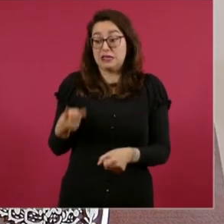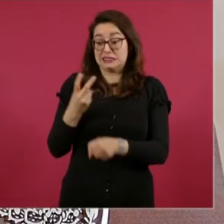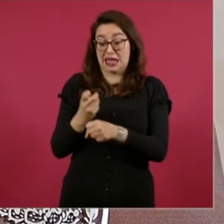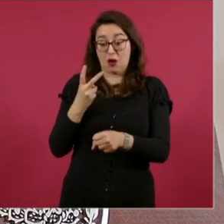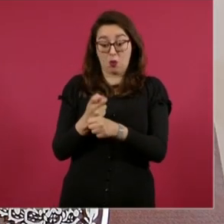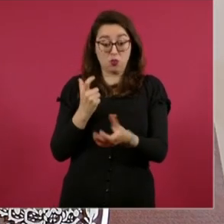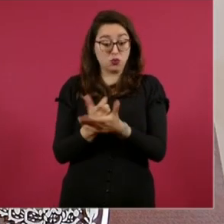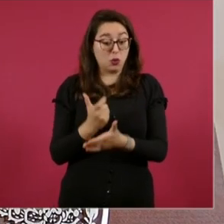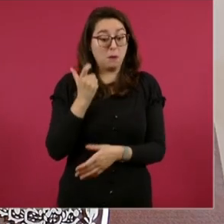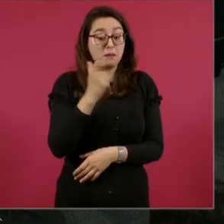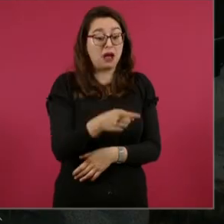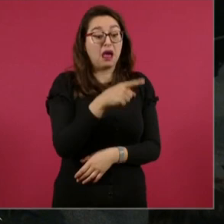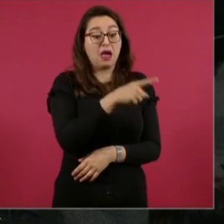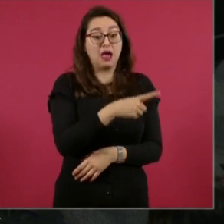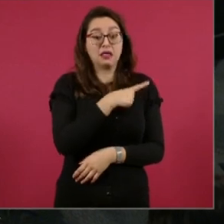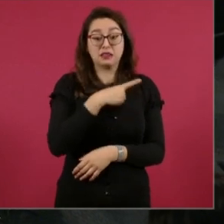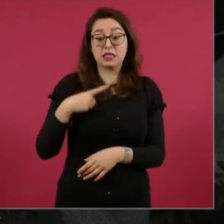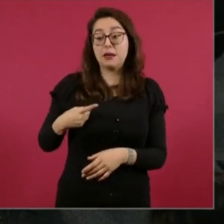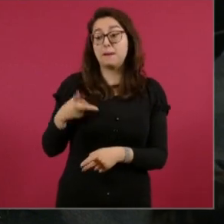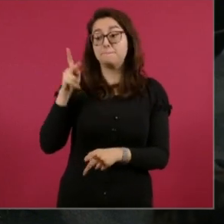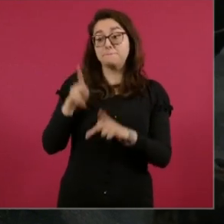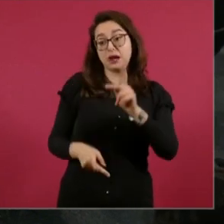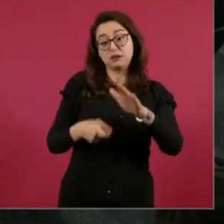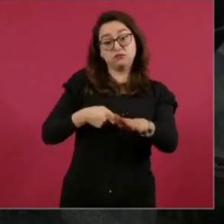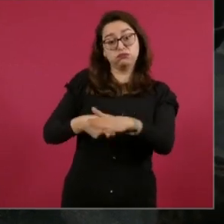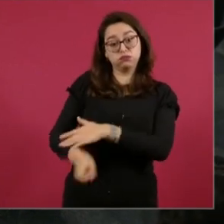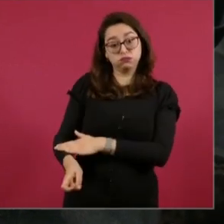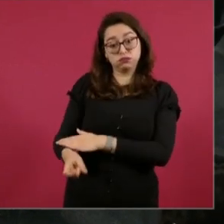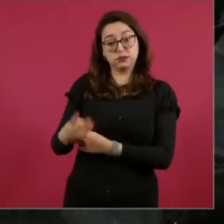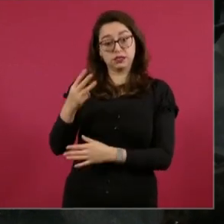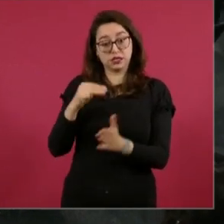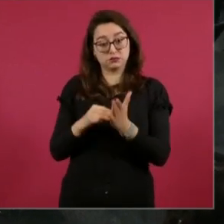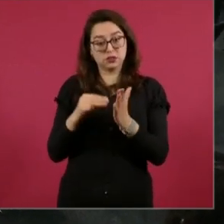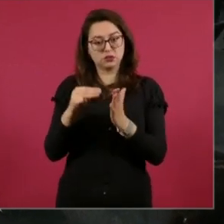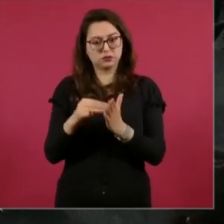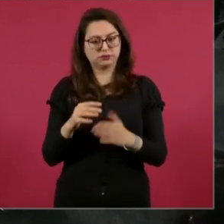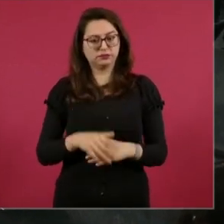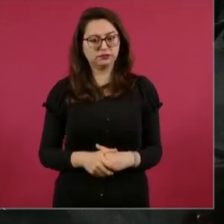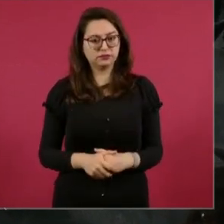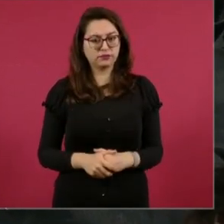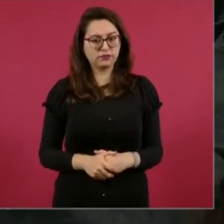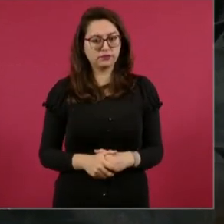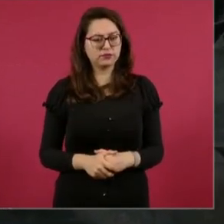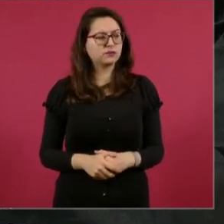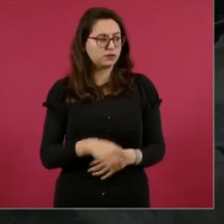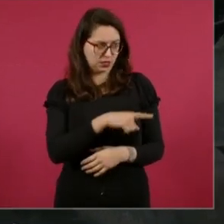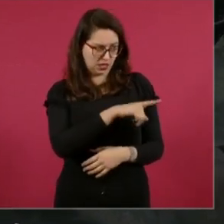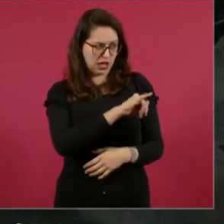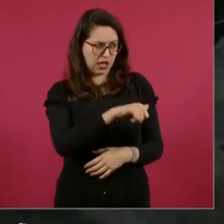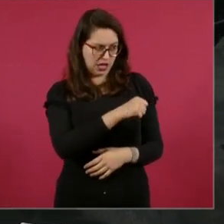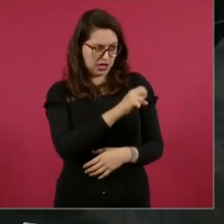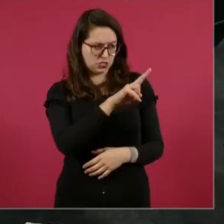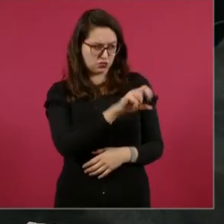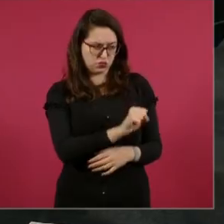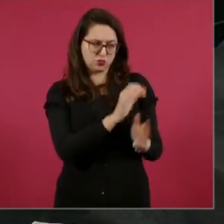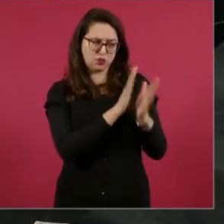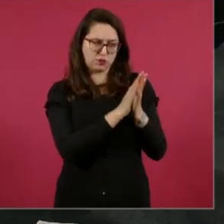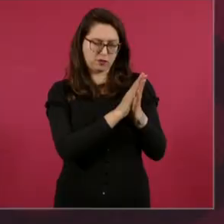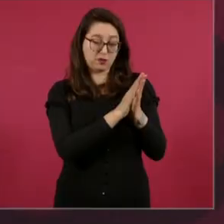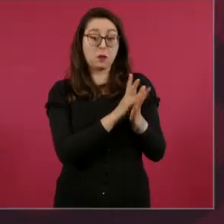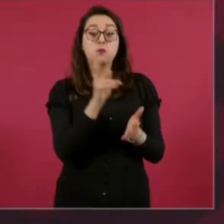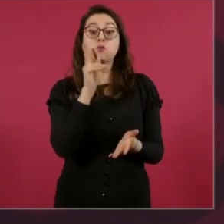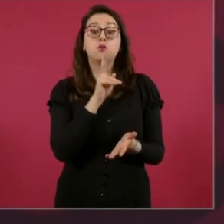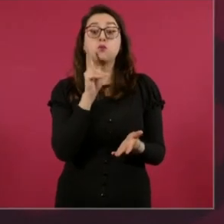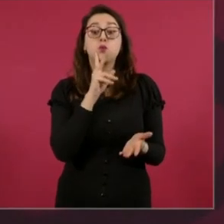se les está pidiendo un moche de 3.5 millones de pesos. Sí, pues que lo vea aquí con Jesús, los empresarios, que traigan las